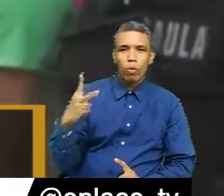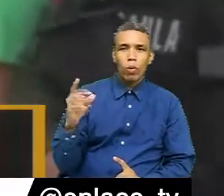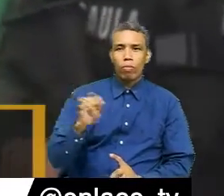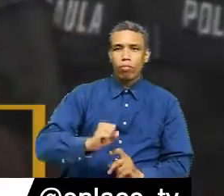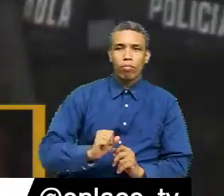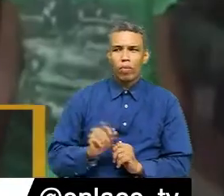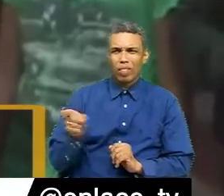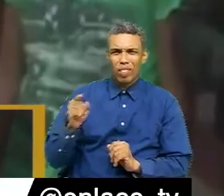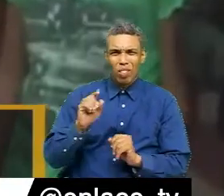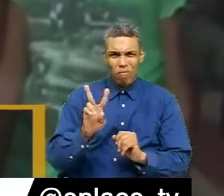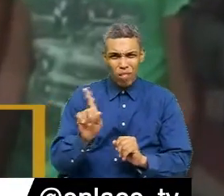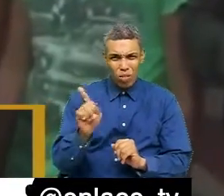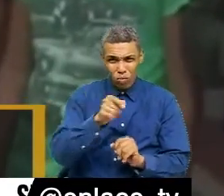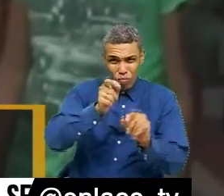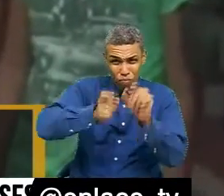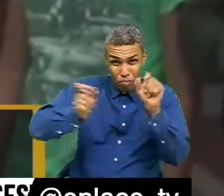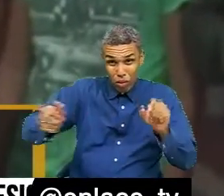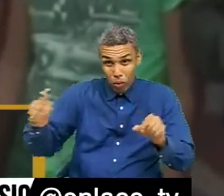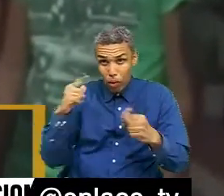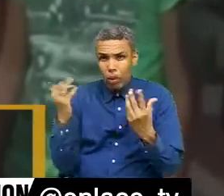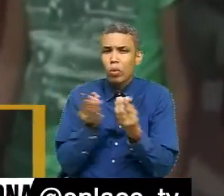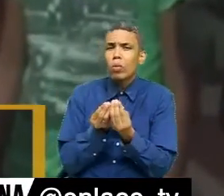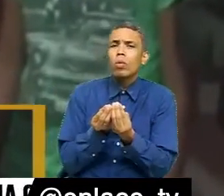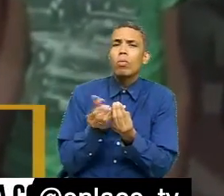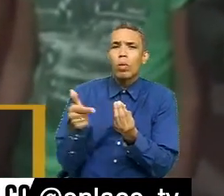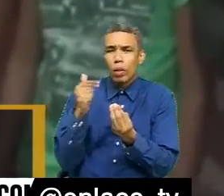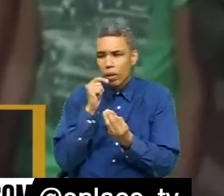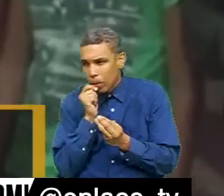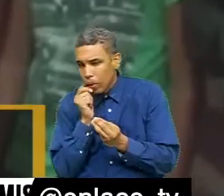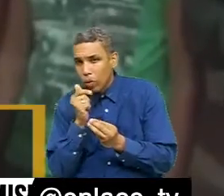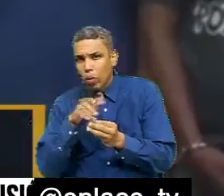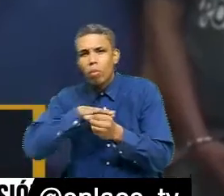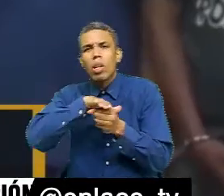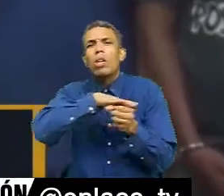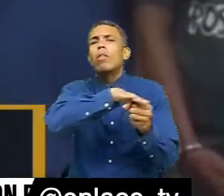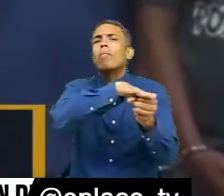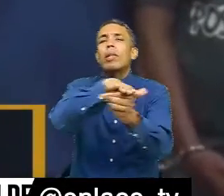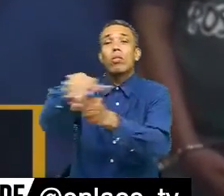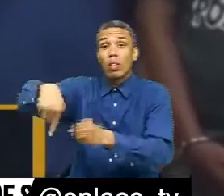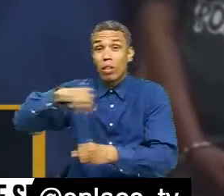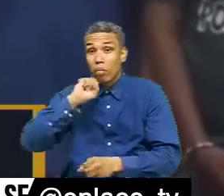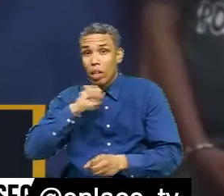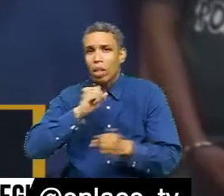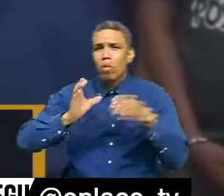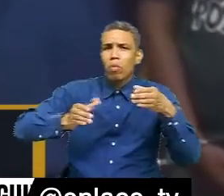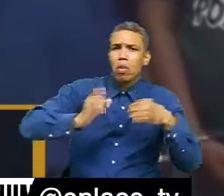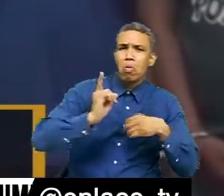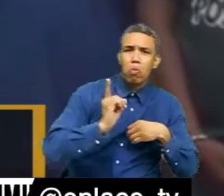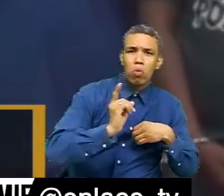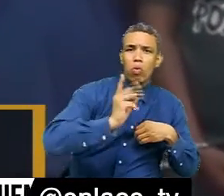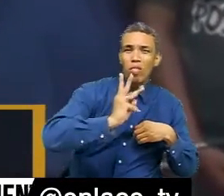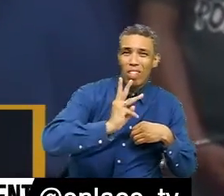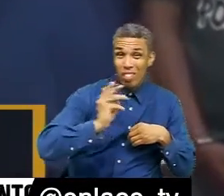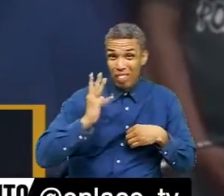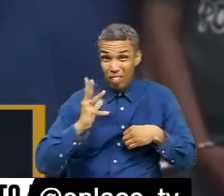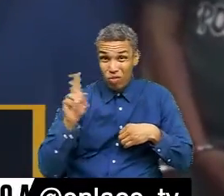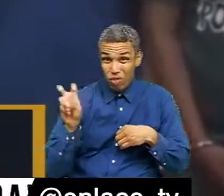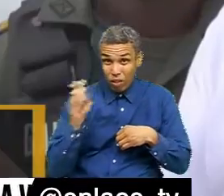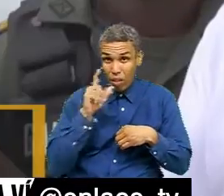red extorsiva que operaba en las comunas 1, 3, 5 y 7, amedrentando a las víctimas, en la mayoría de